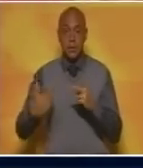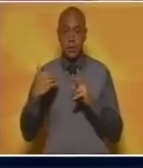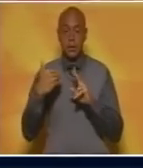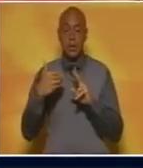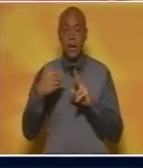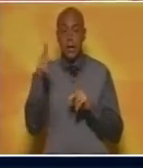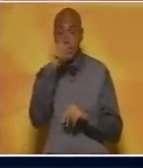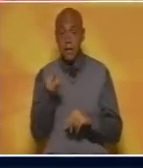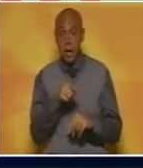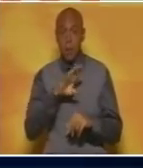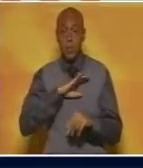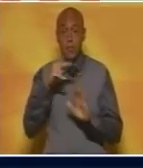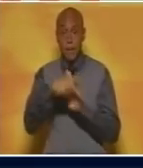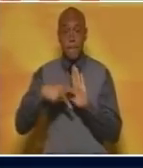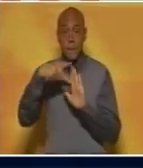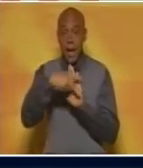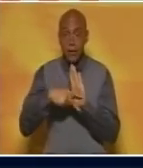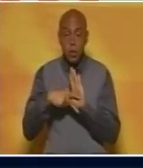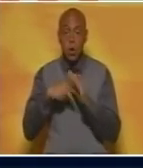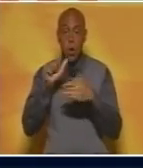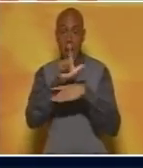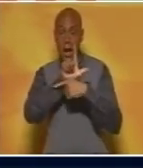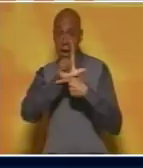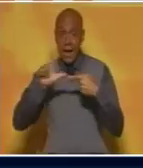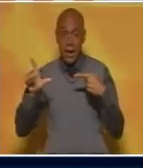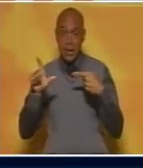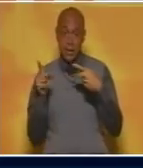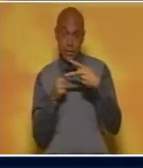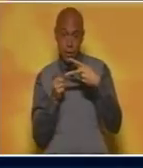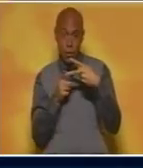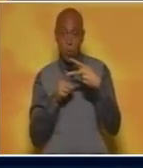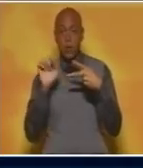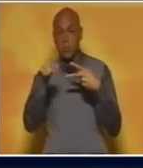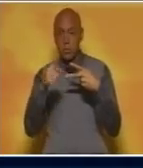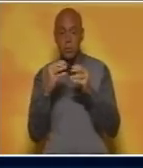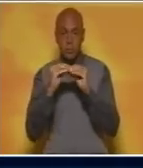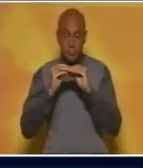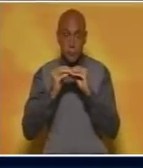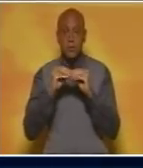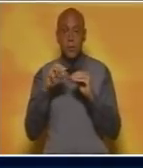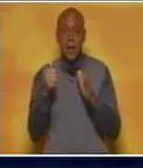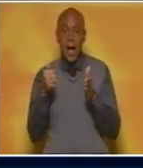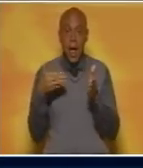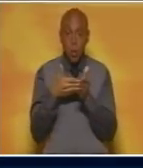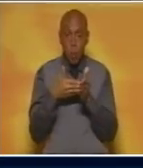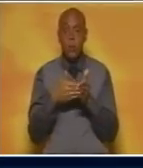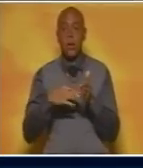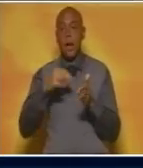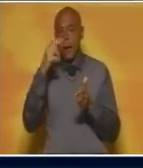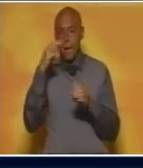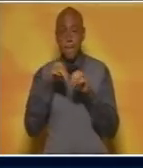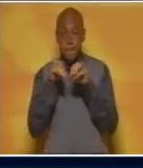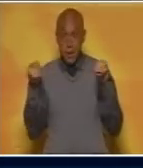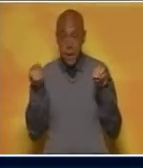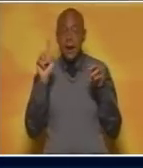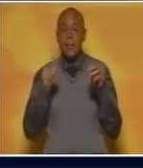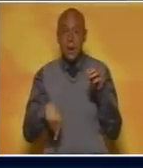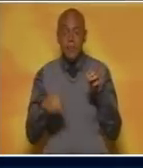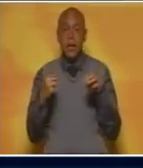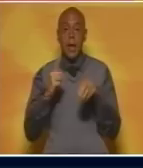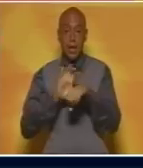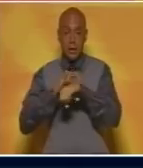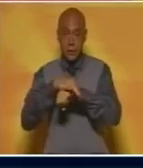los trabajos en la línea 2 del subterráneo en las estaciones Las Ajuntas, Mamera, Ruiz Pineda y